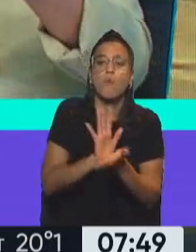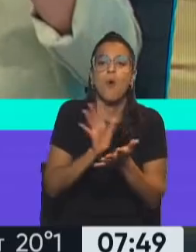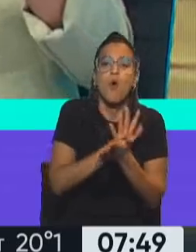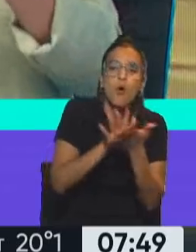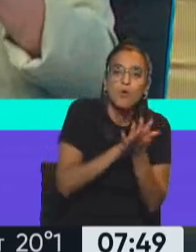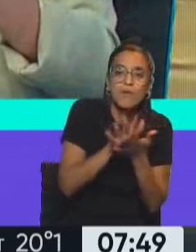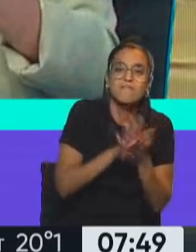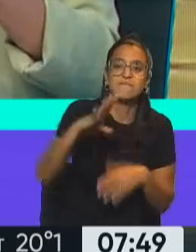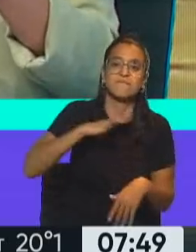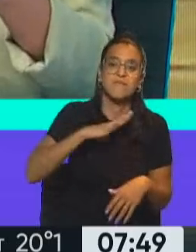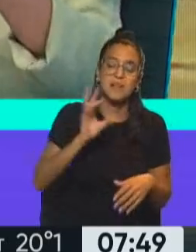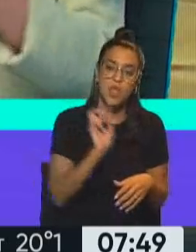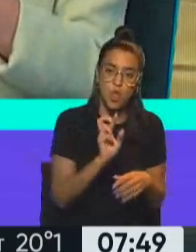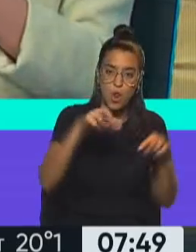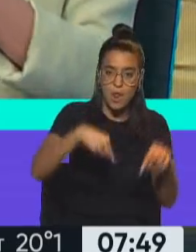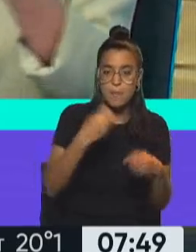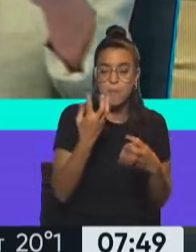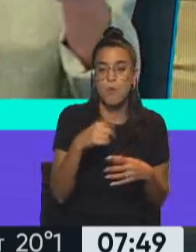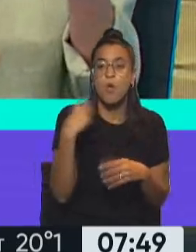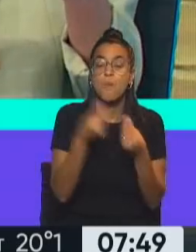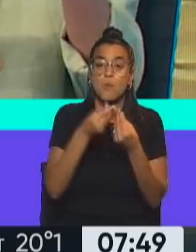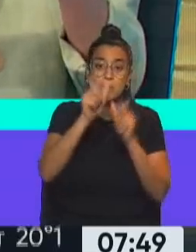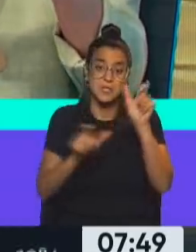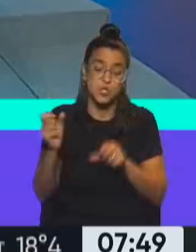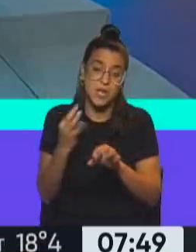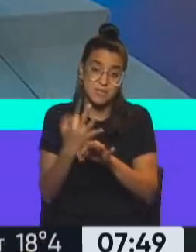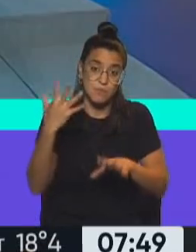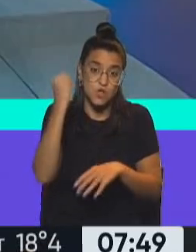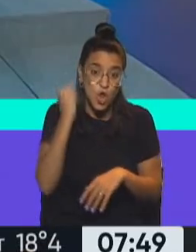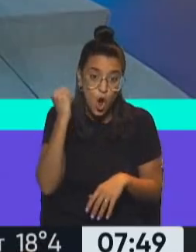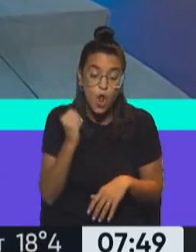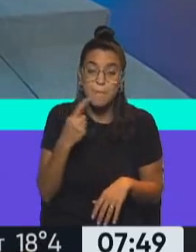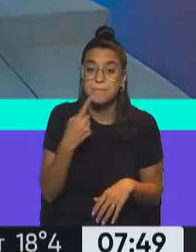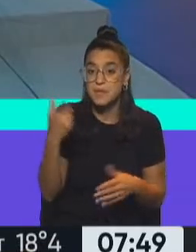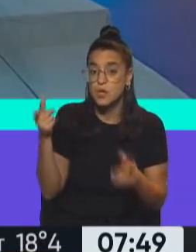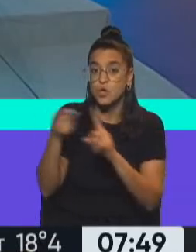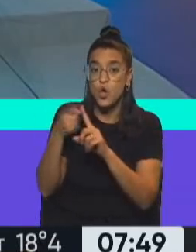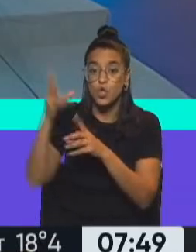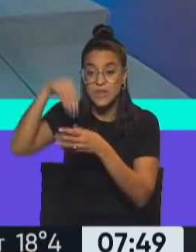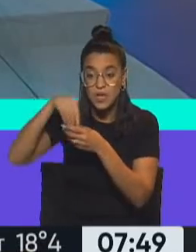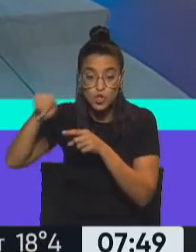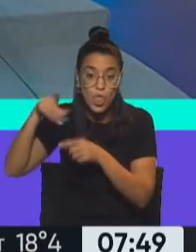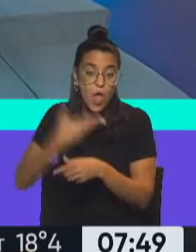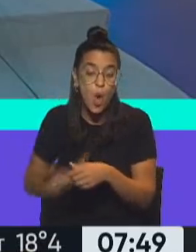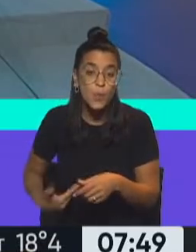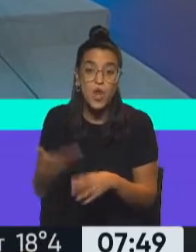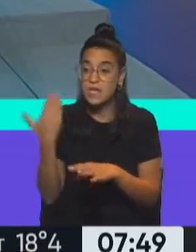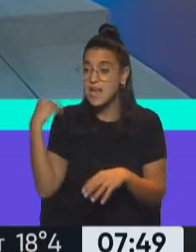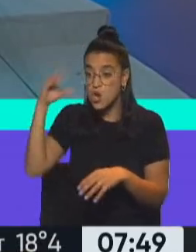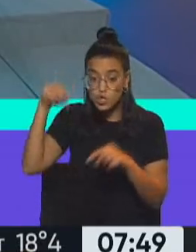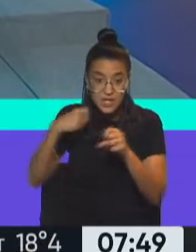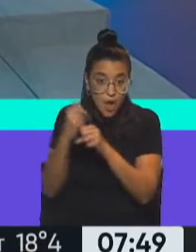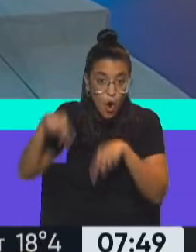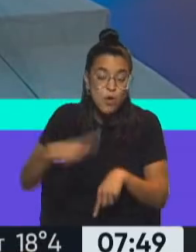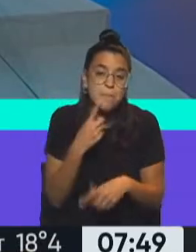a esta falta de dólares en Argentina porque muchos economistas afines al gobierno en las últimas horas de hacer anoche a hoy lo que planteaba en